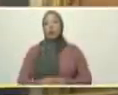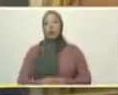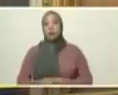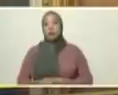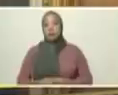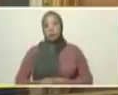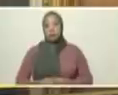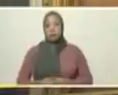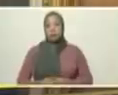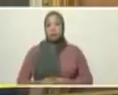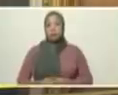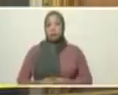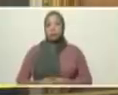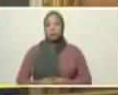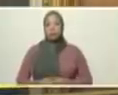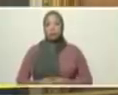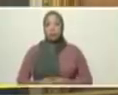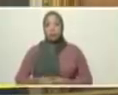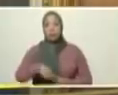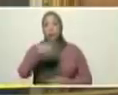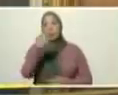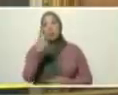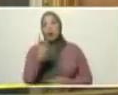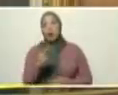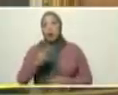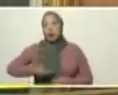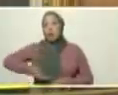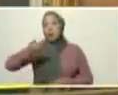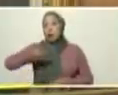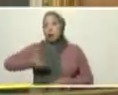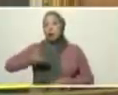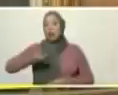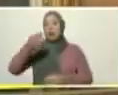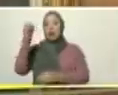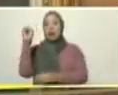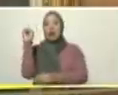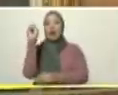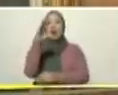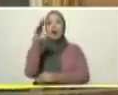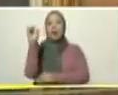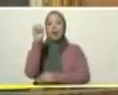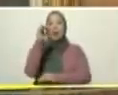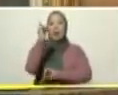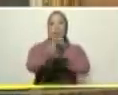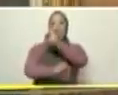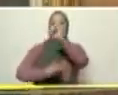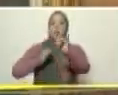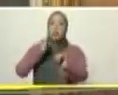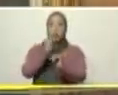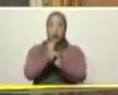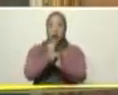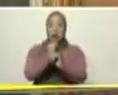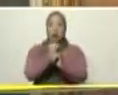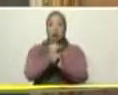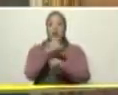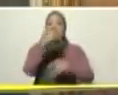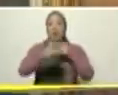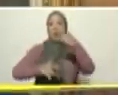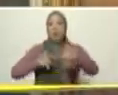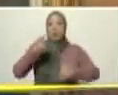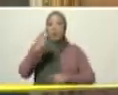sumando estos dos eventos internacionales fabulosos que se han dado. el